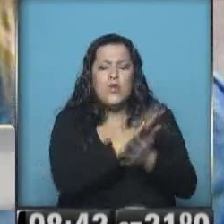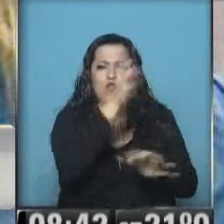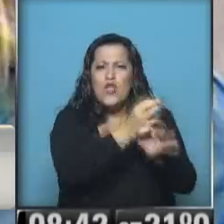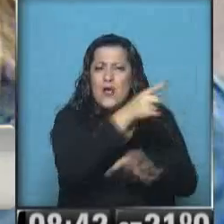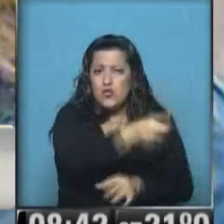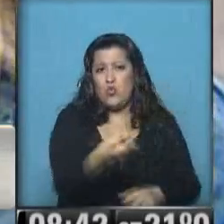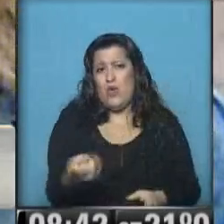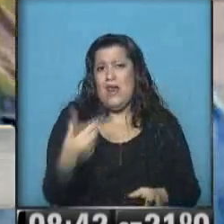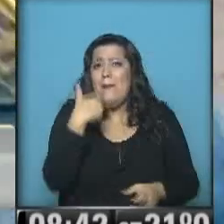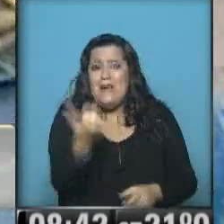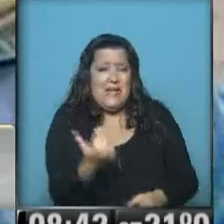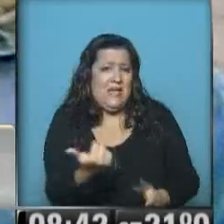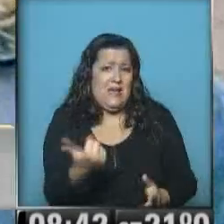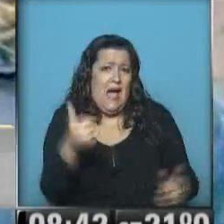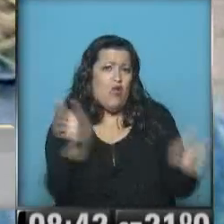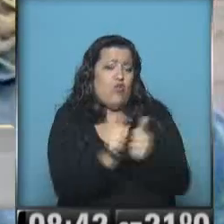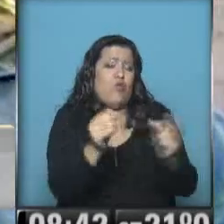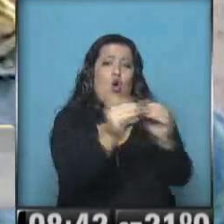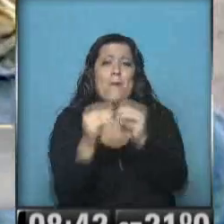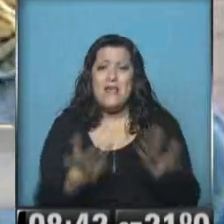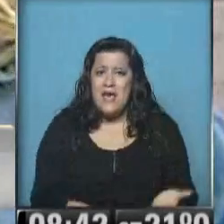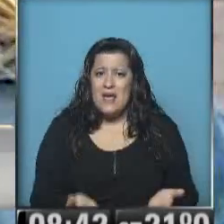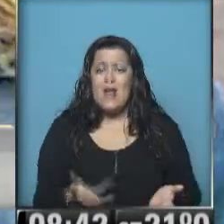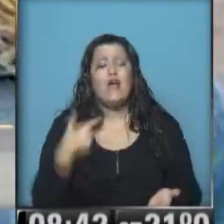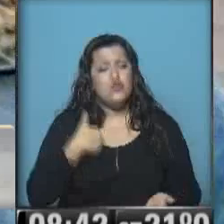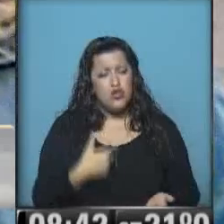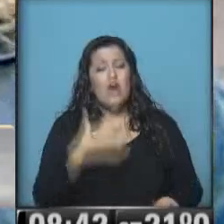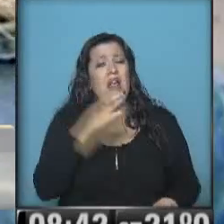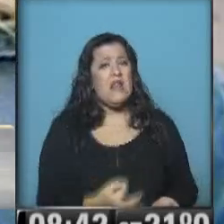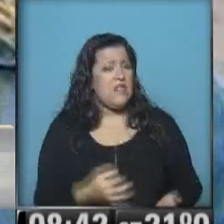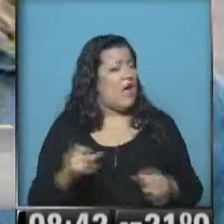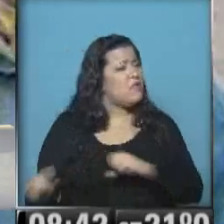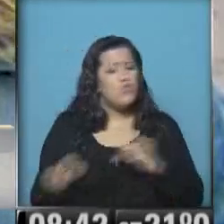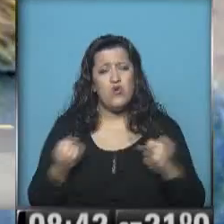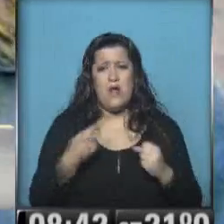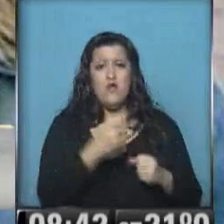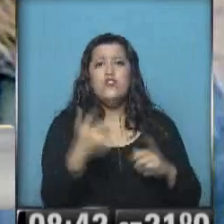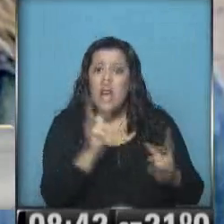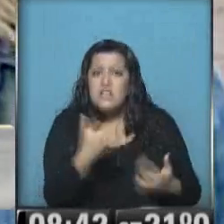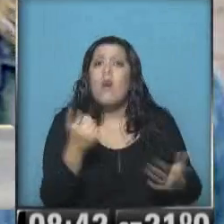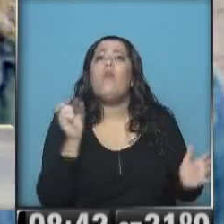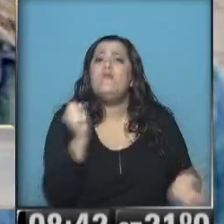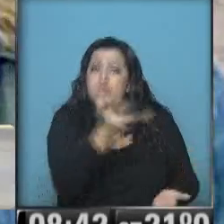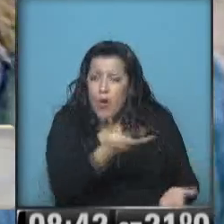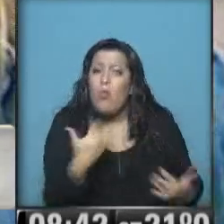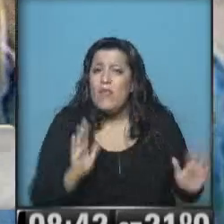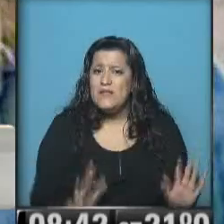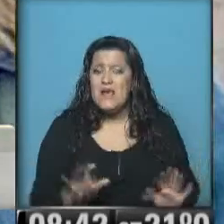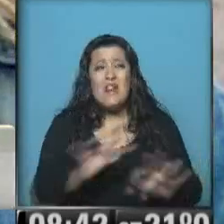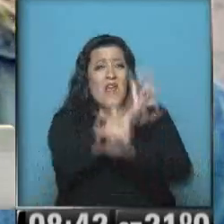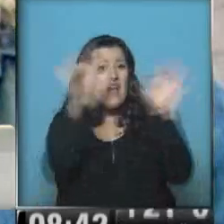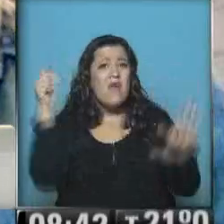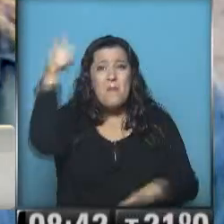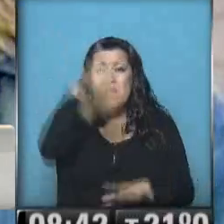compañera directa de estos nenes y sinceramente yo tengo mucha intranquilidad de que ella sea un caso más nadie se hizo presente